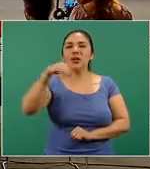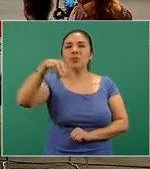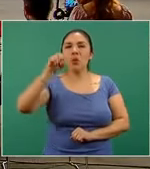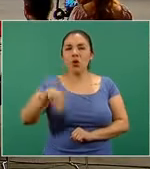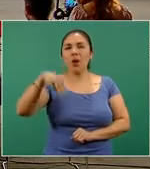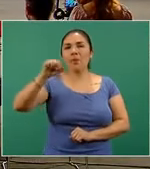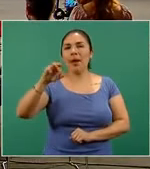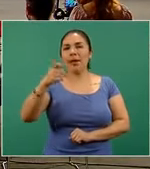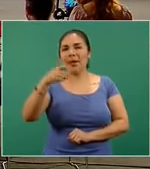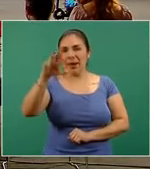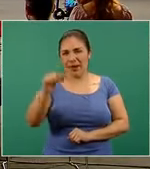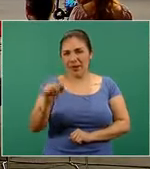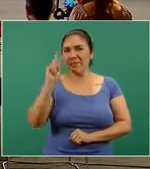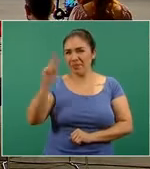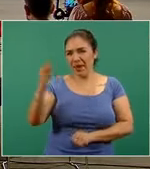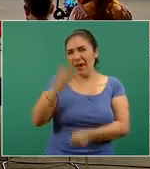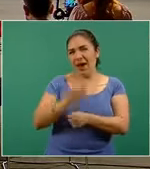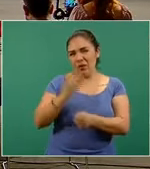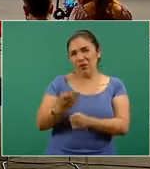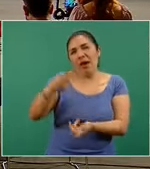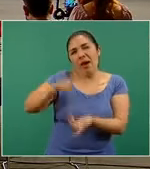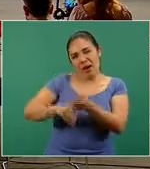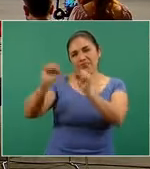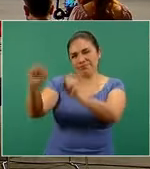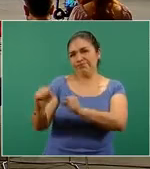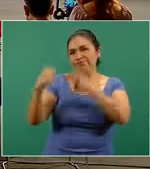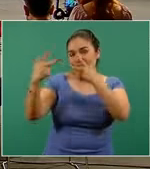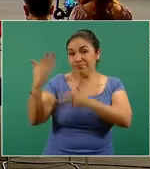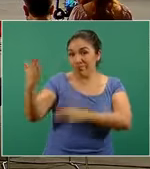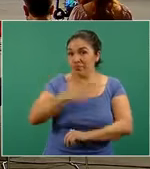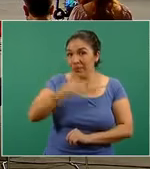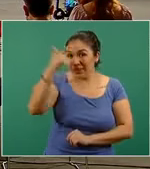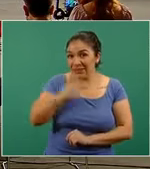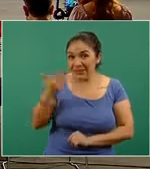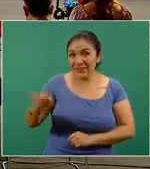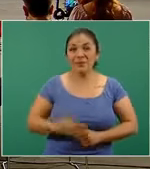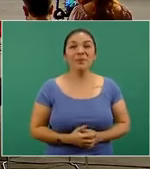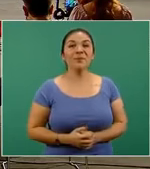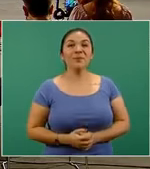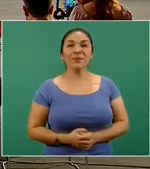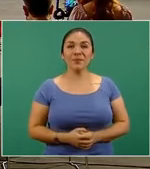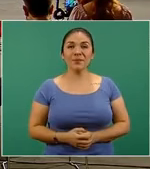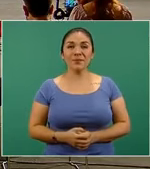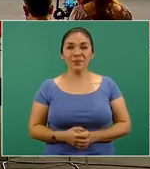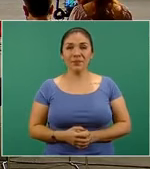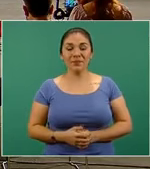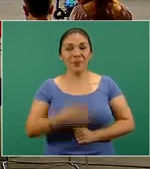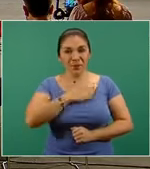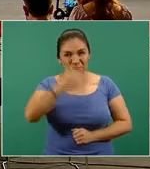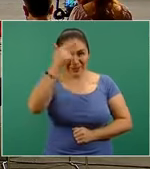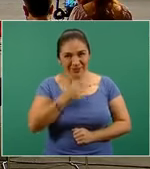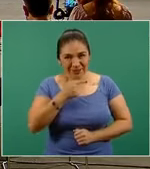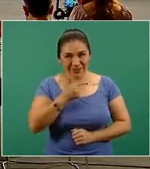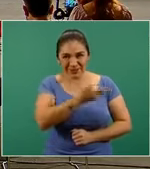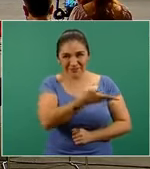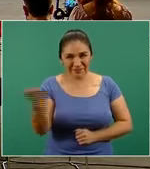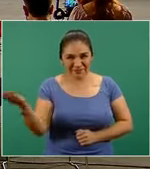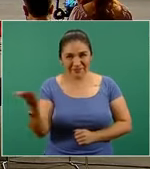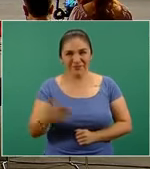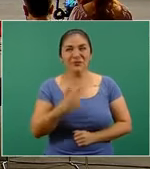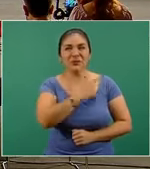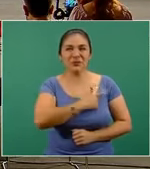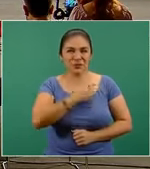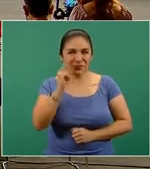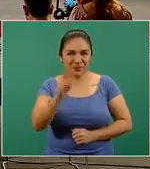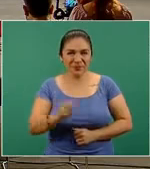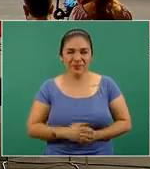Lo tenemos en este momento por la vía virtual. Doctor Barquera, muy buenas noches. Buenas noches, doctor José